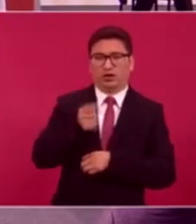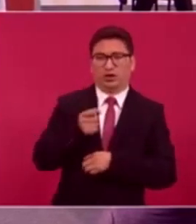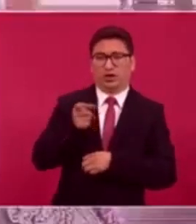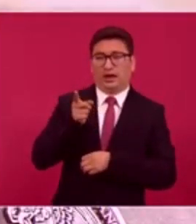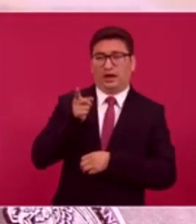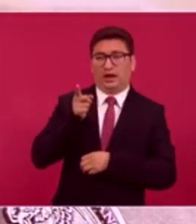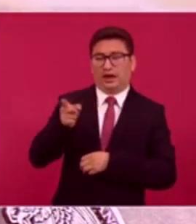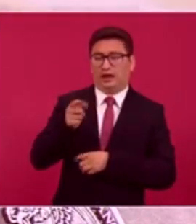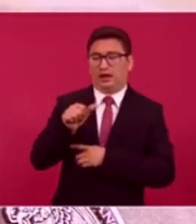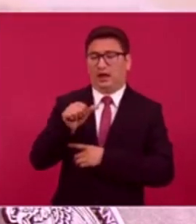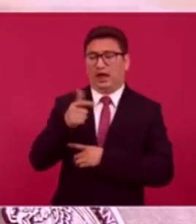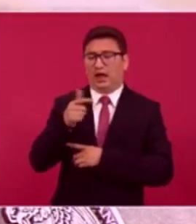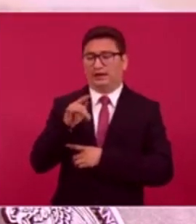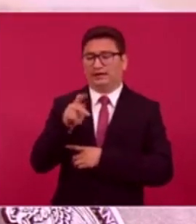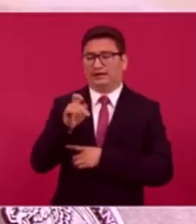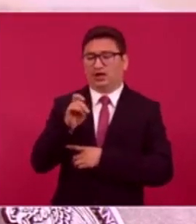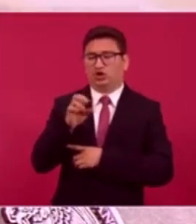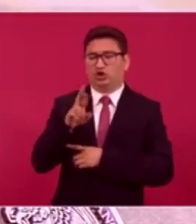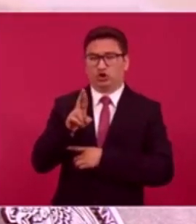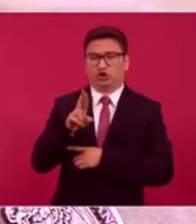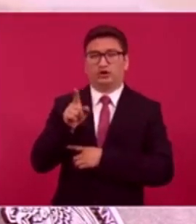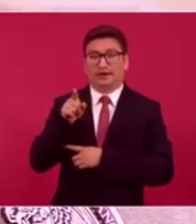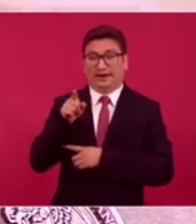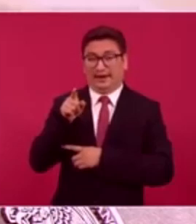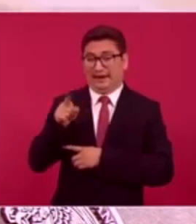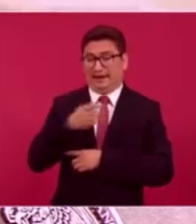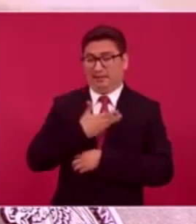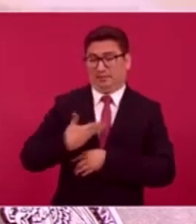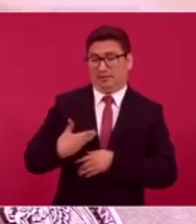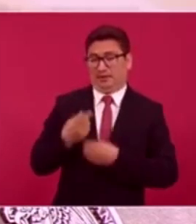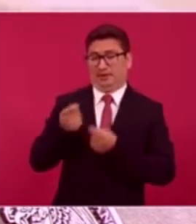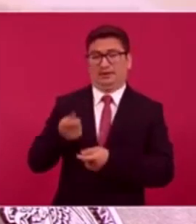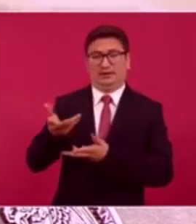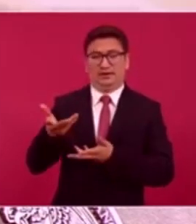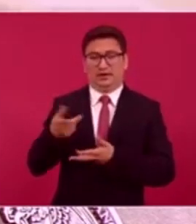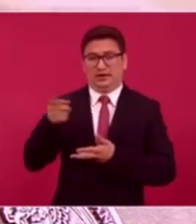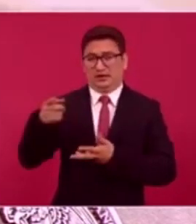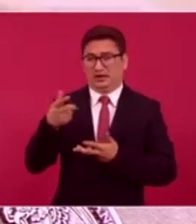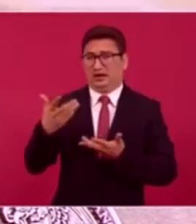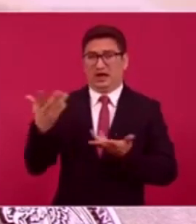agitador en la presidencia, un revoltoso.